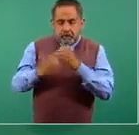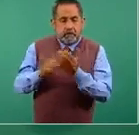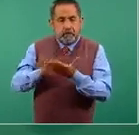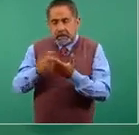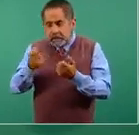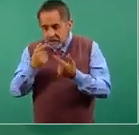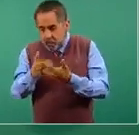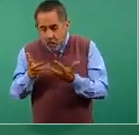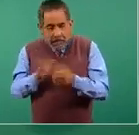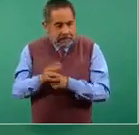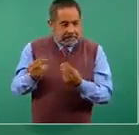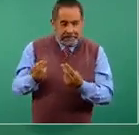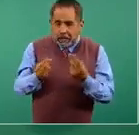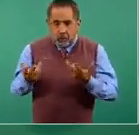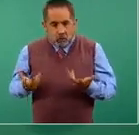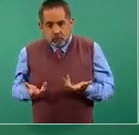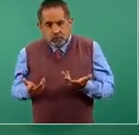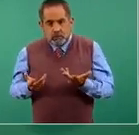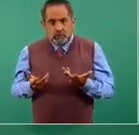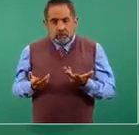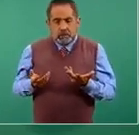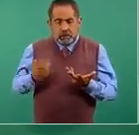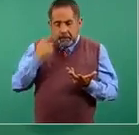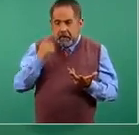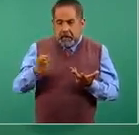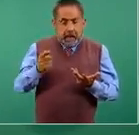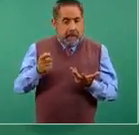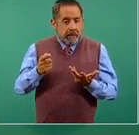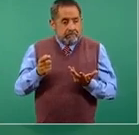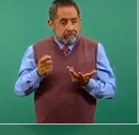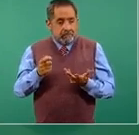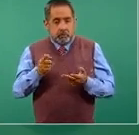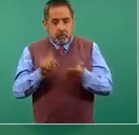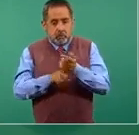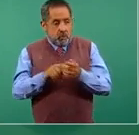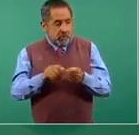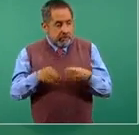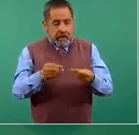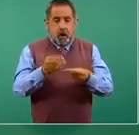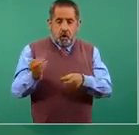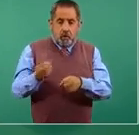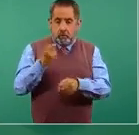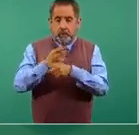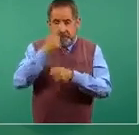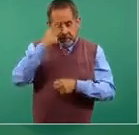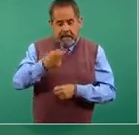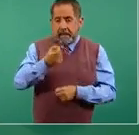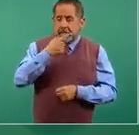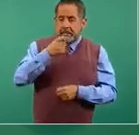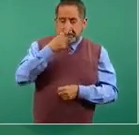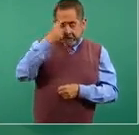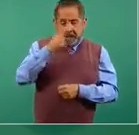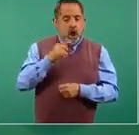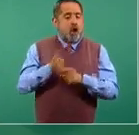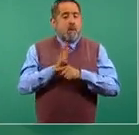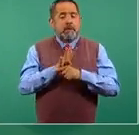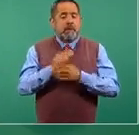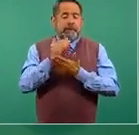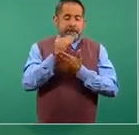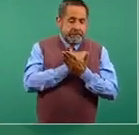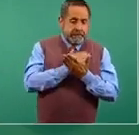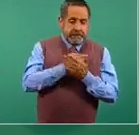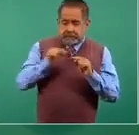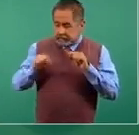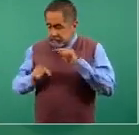incluyendo medicamentos, de oportunidad para el tratamiento de la COVID-19, tenemos un